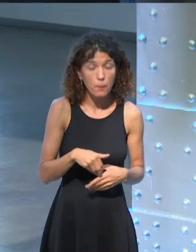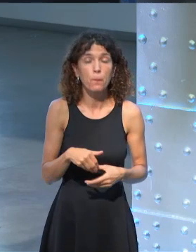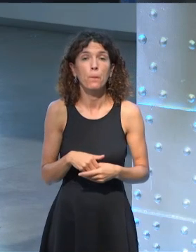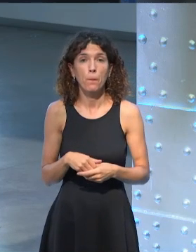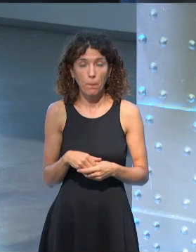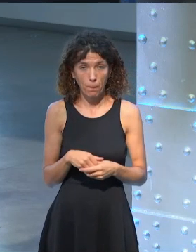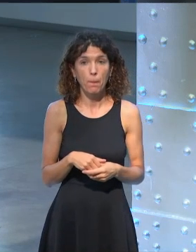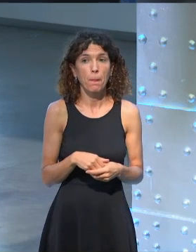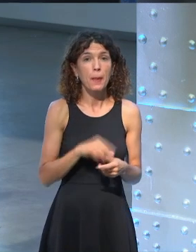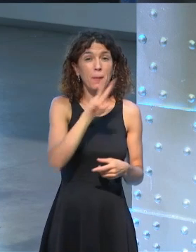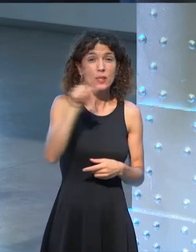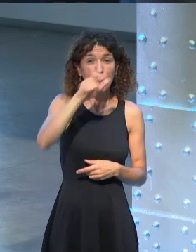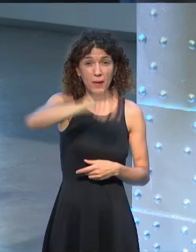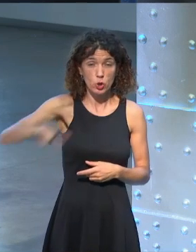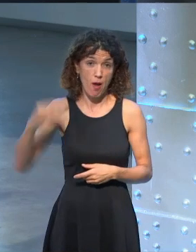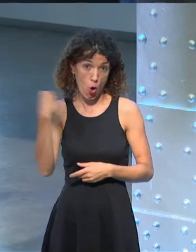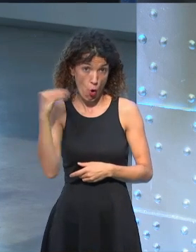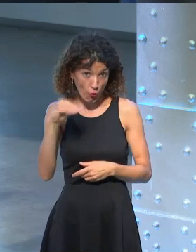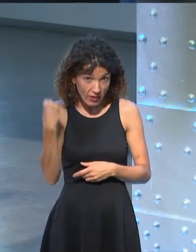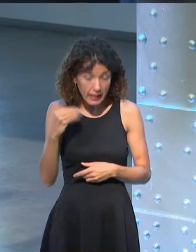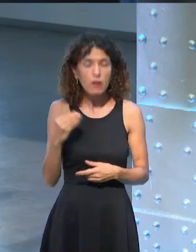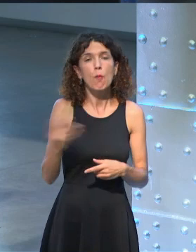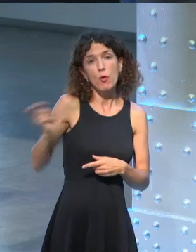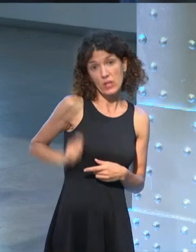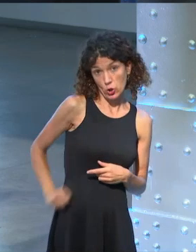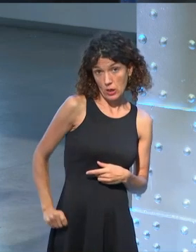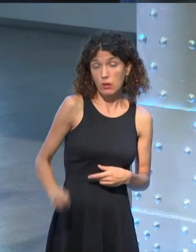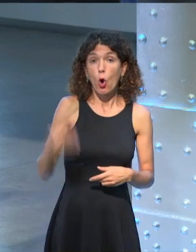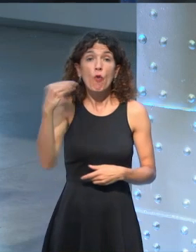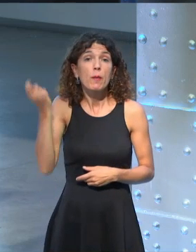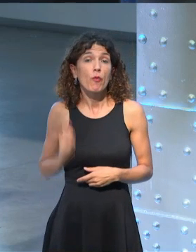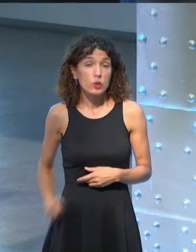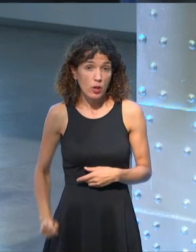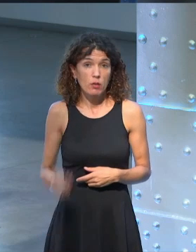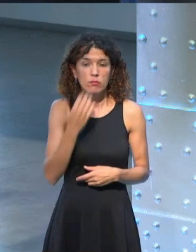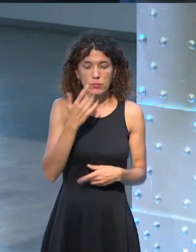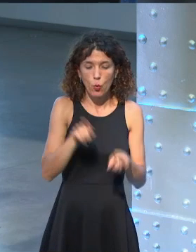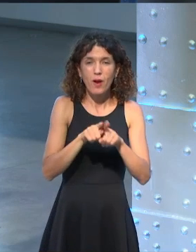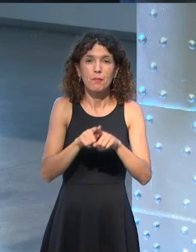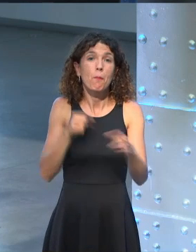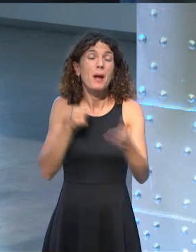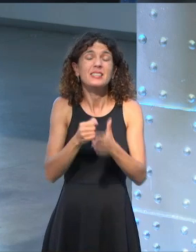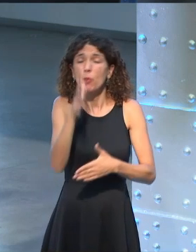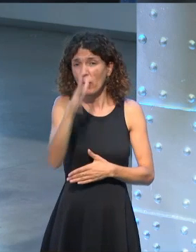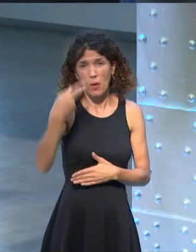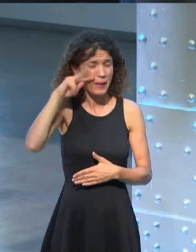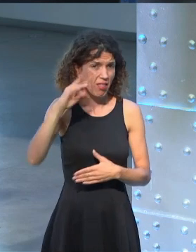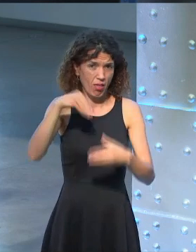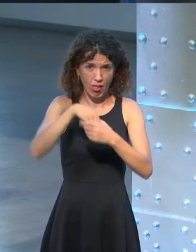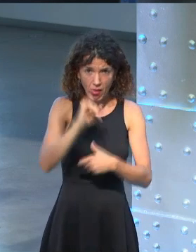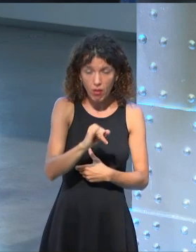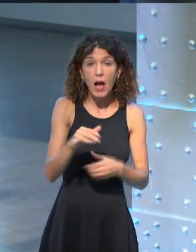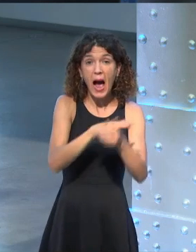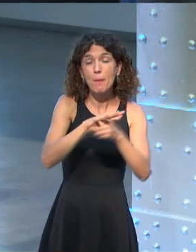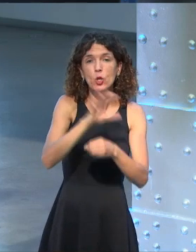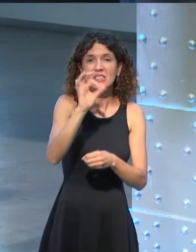También 21 personas jóvenes, 21 personas profesionales, jóvenes profesionales con un máximo de 5 años de experiencia en